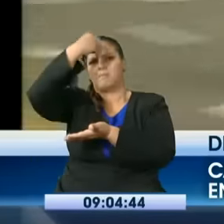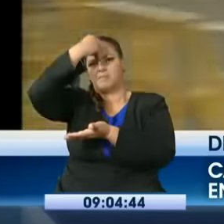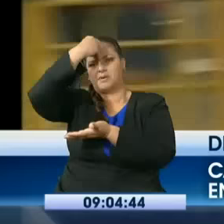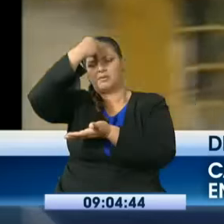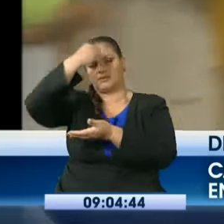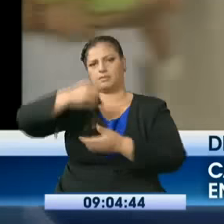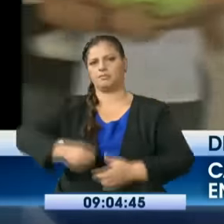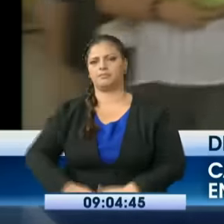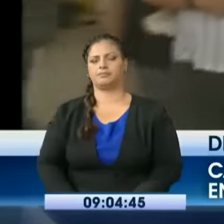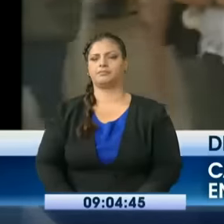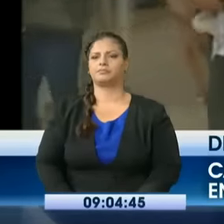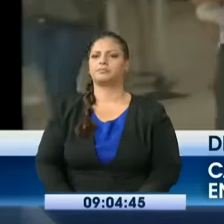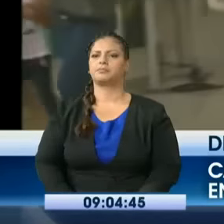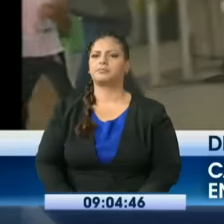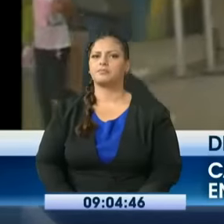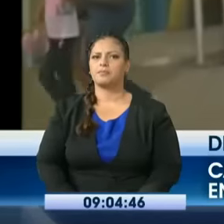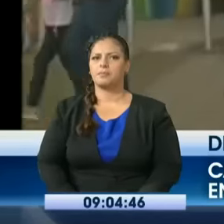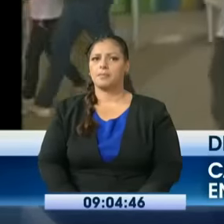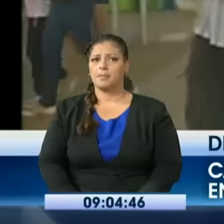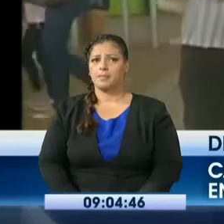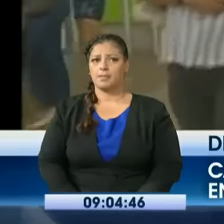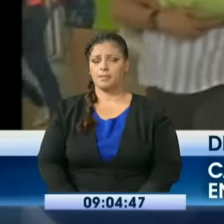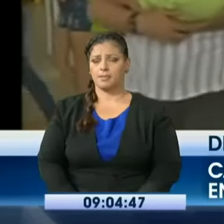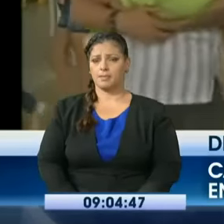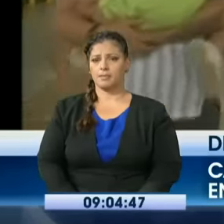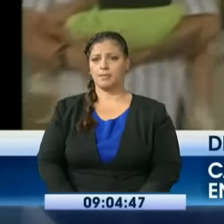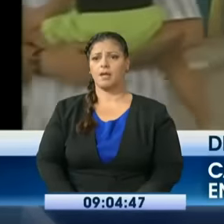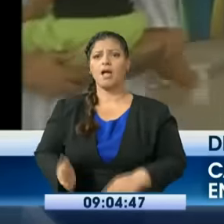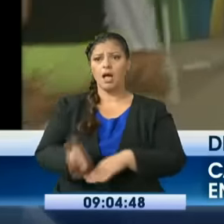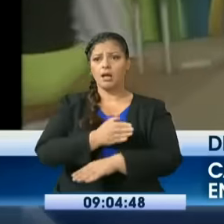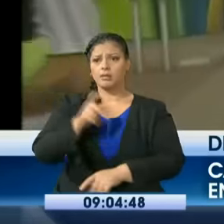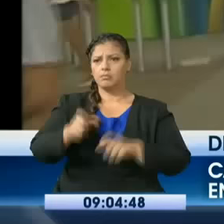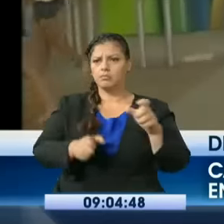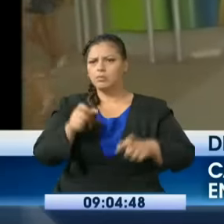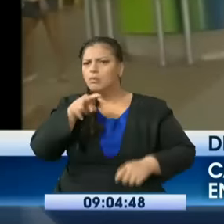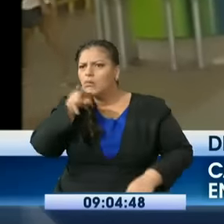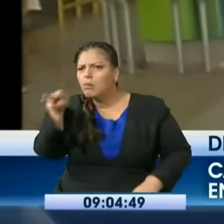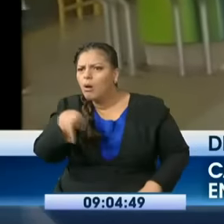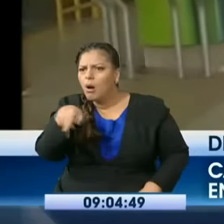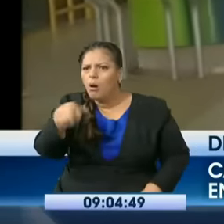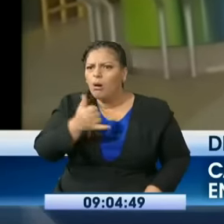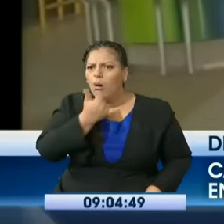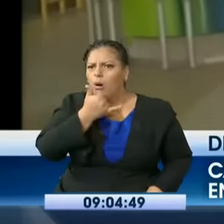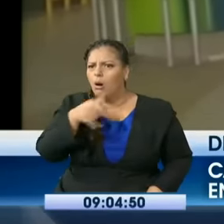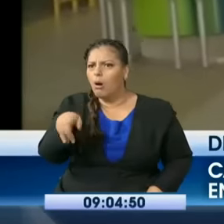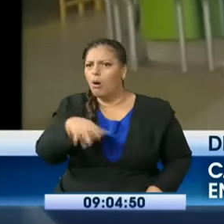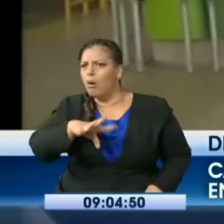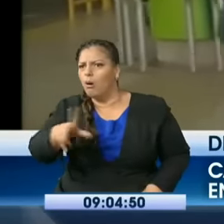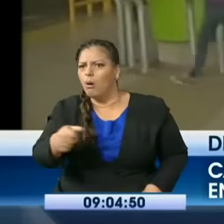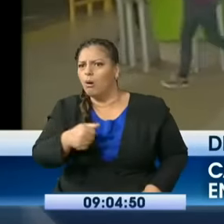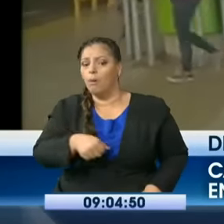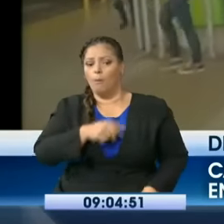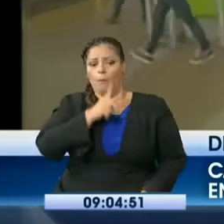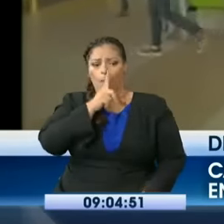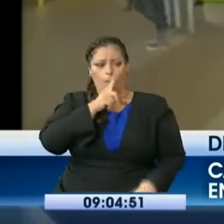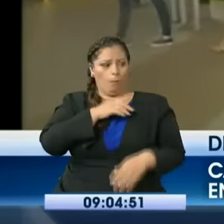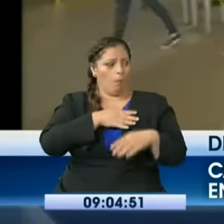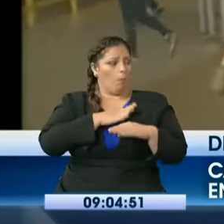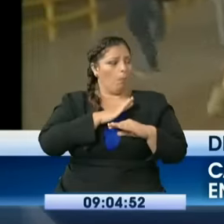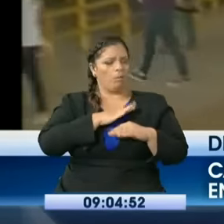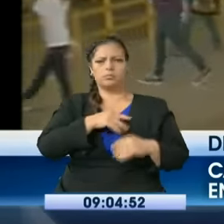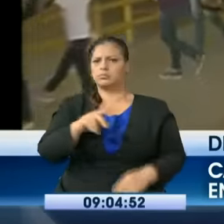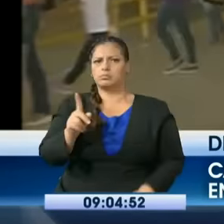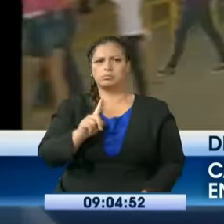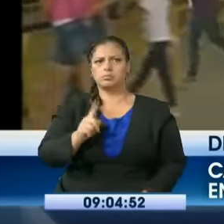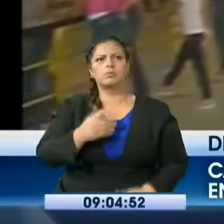pronto observas un delito y te quedas callado. ¿Ya se está denunciando? ¿La gente ya protesta? Yo creo que estamos viendo ya resultados. Estas